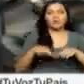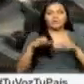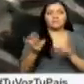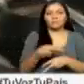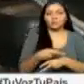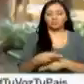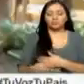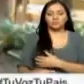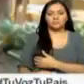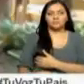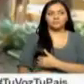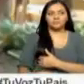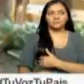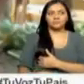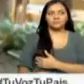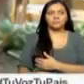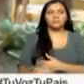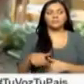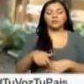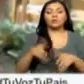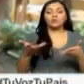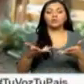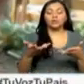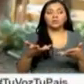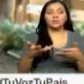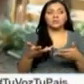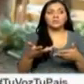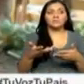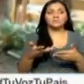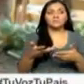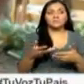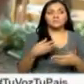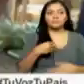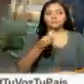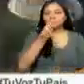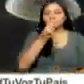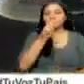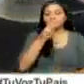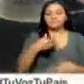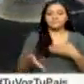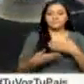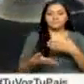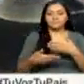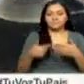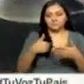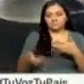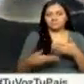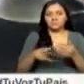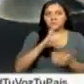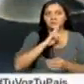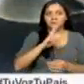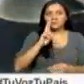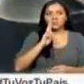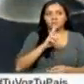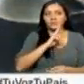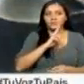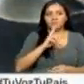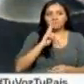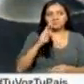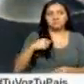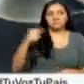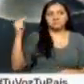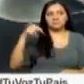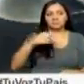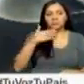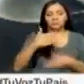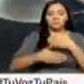productiva. Nos dedicamos a la gastronomía criolla manavita, que estamos aquí